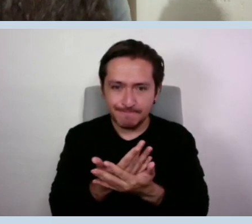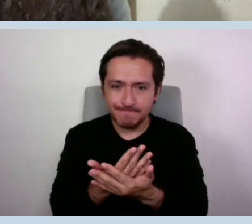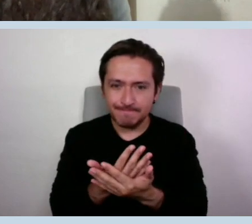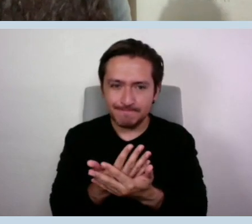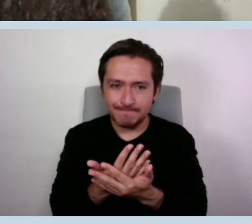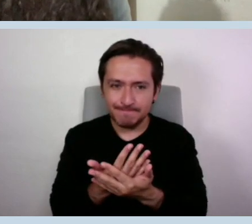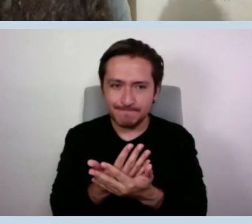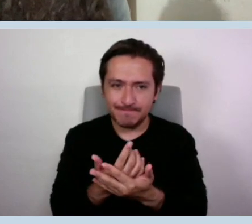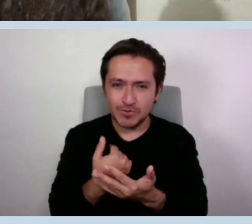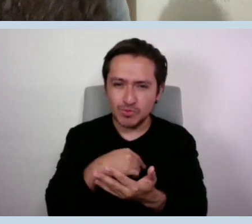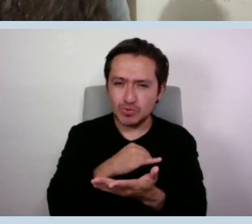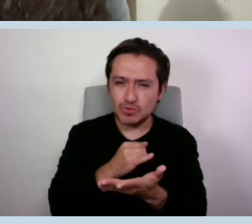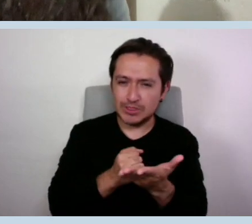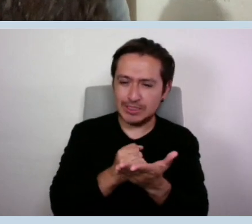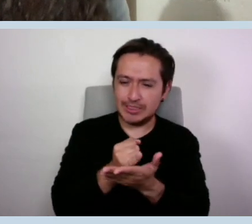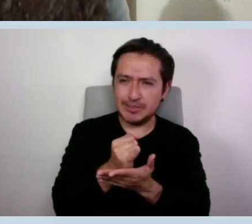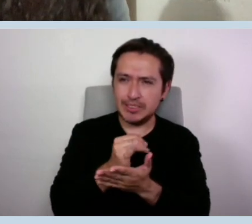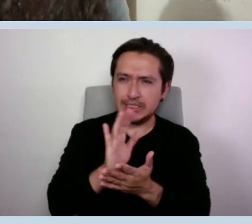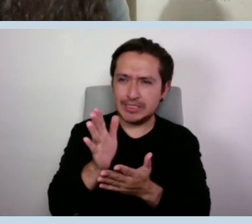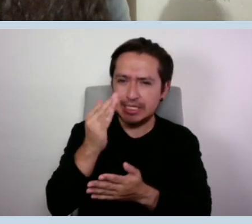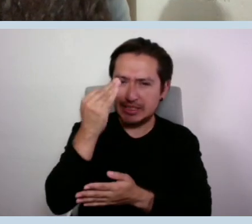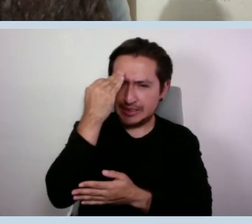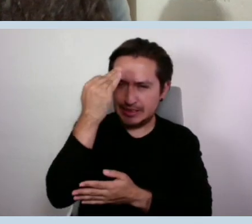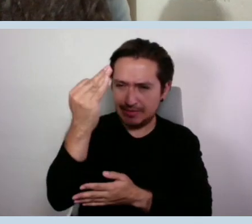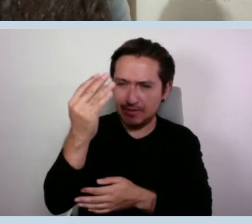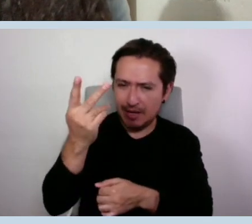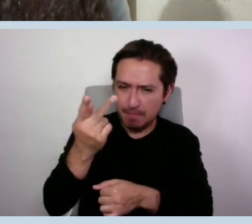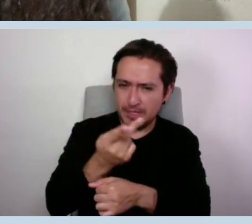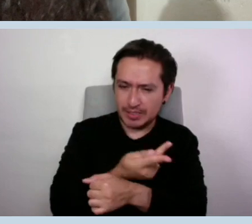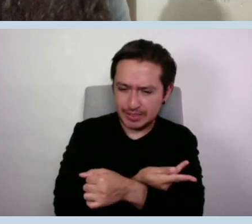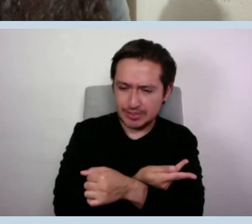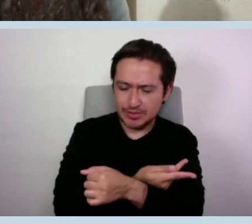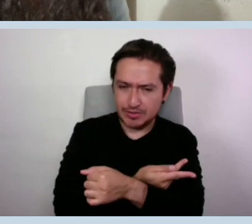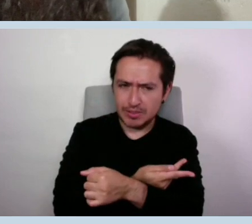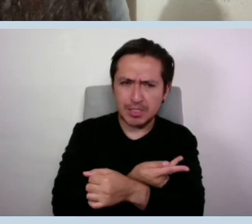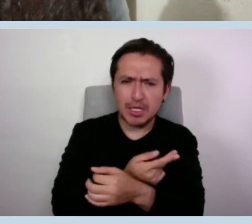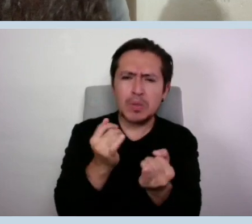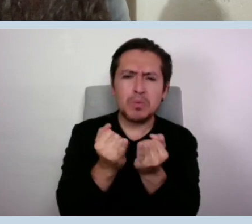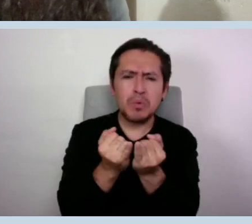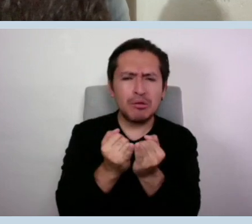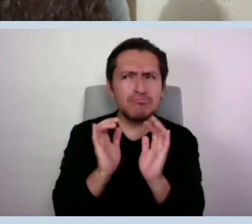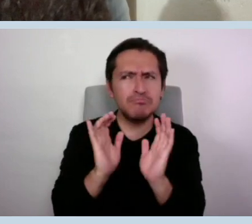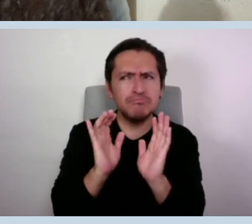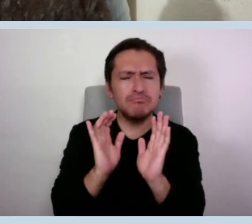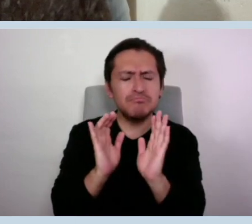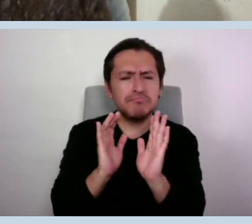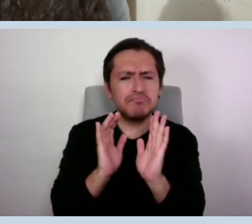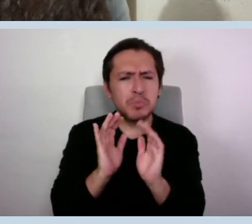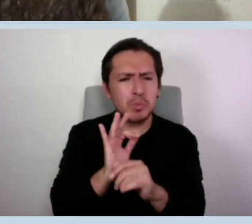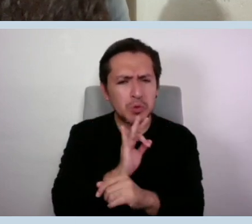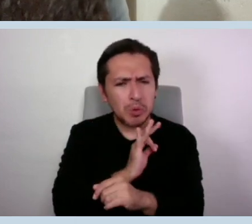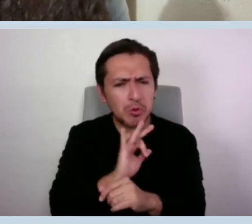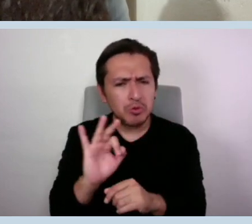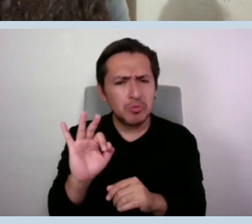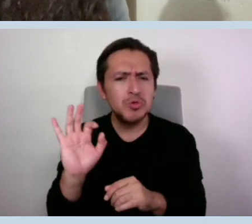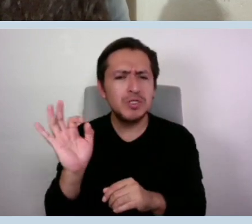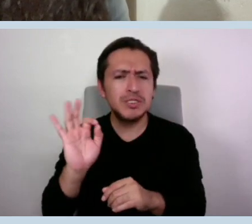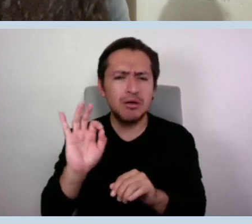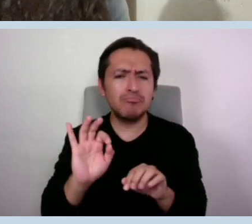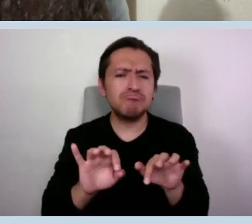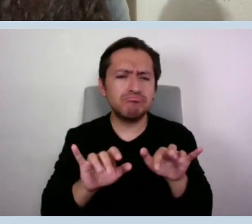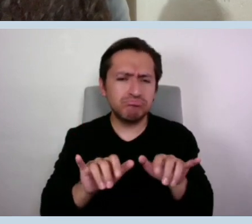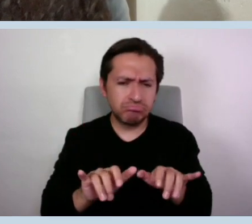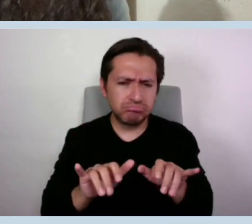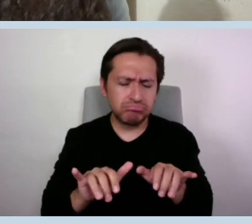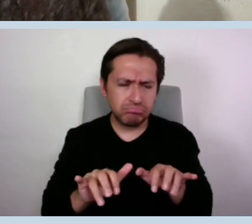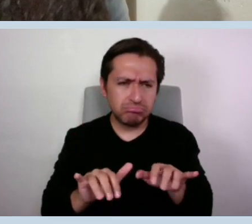pasado algo de tiempo y que podíamos también escribir acerca de lo que pues lo que